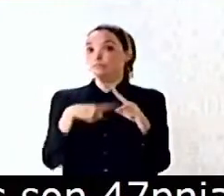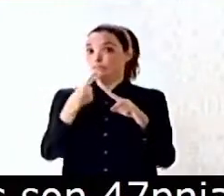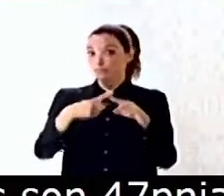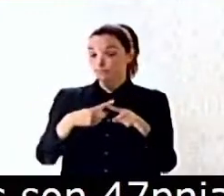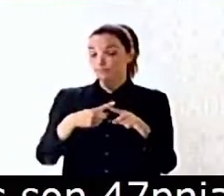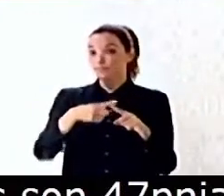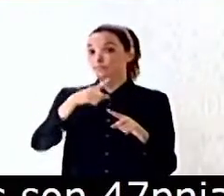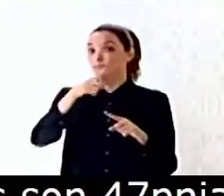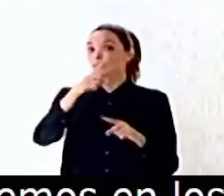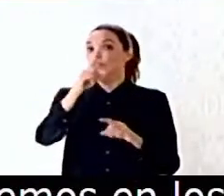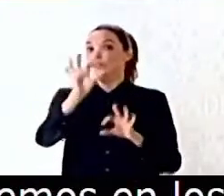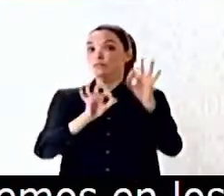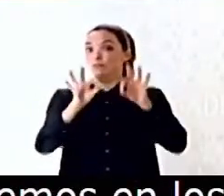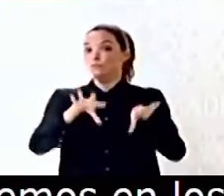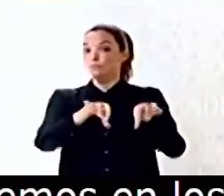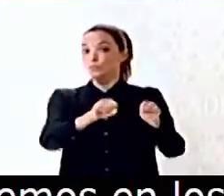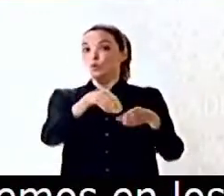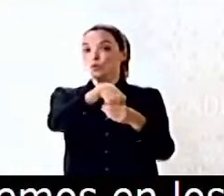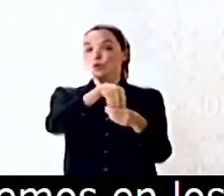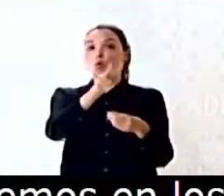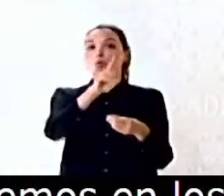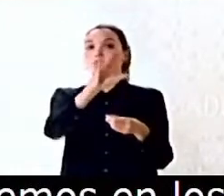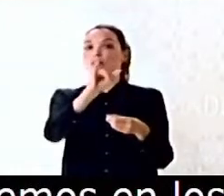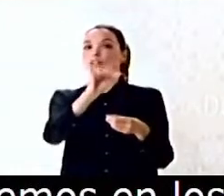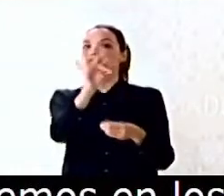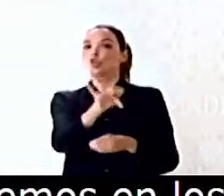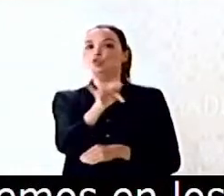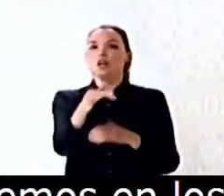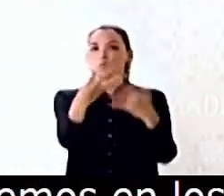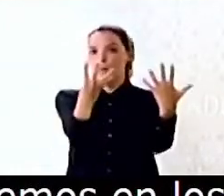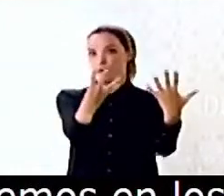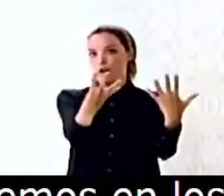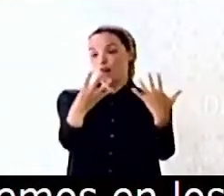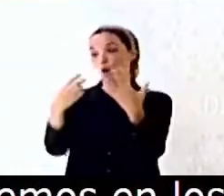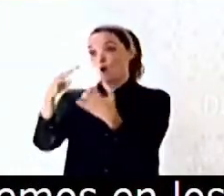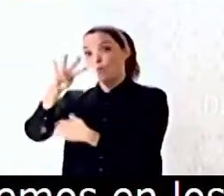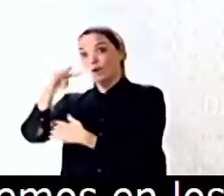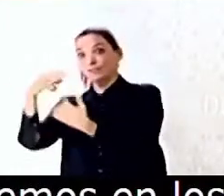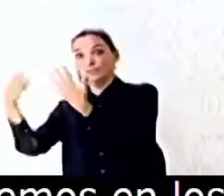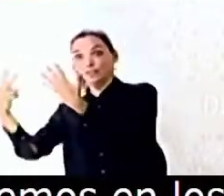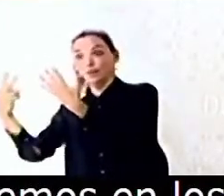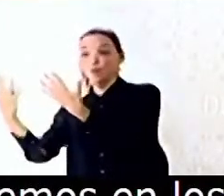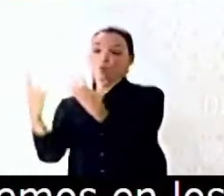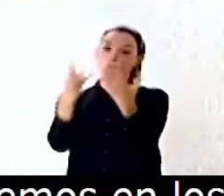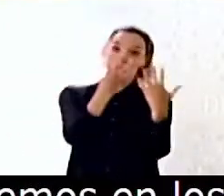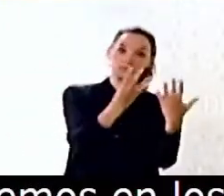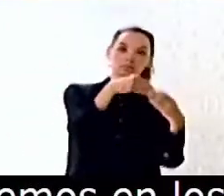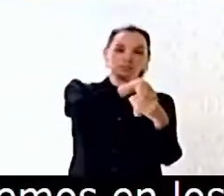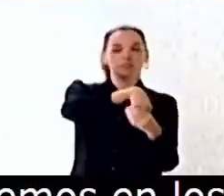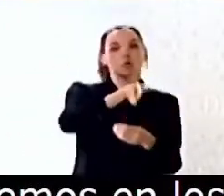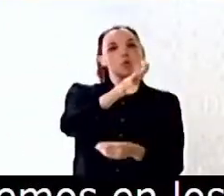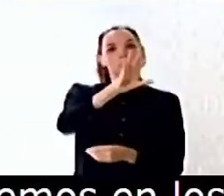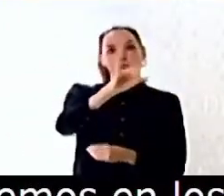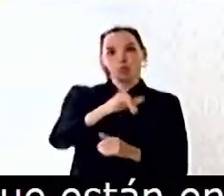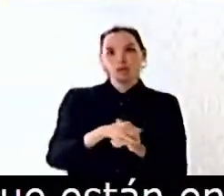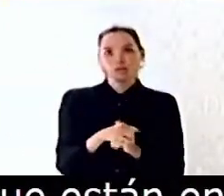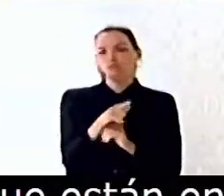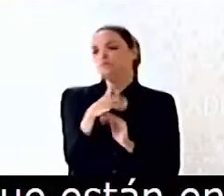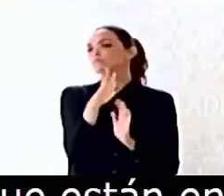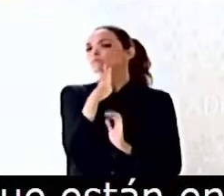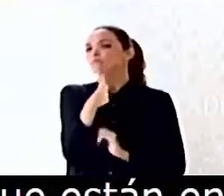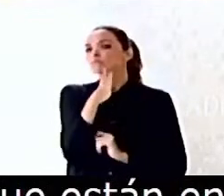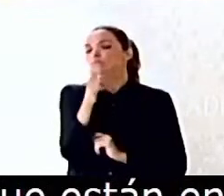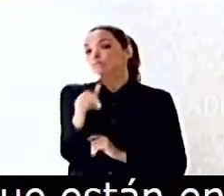Y la tasa de ocupación de UCI, tenemos 9 pacientes de esos 47 que están en UCI. Esto es debido a que la